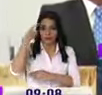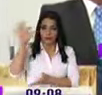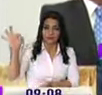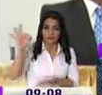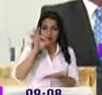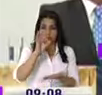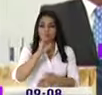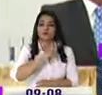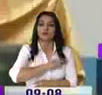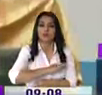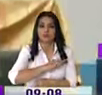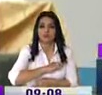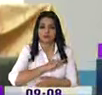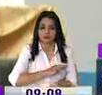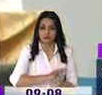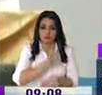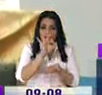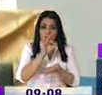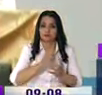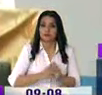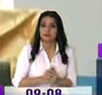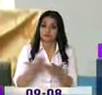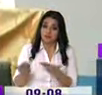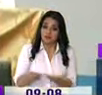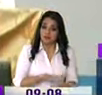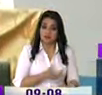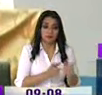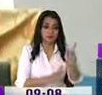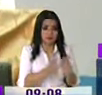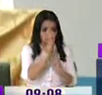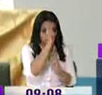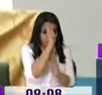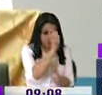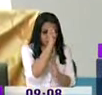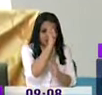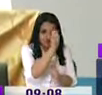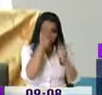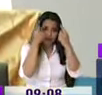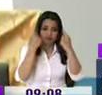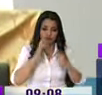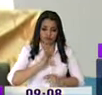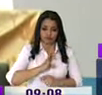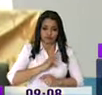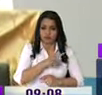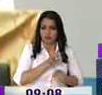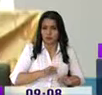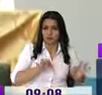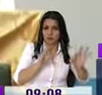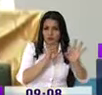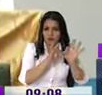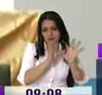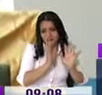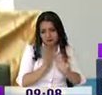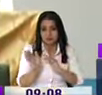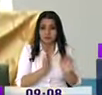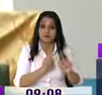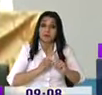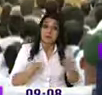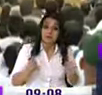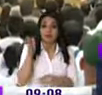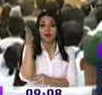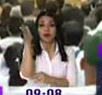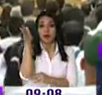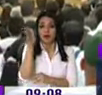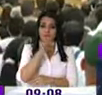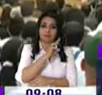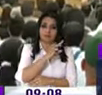del municipio. Durante la ceremonia se condecoró a varias personalidades destacadas. Sin embargo, en lo que se centraron los